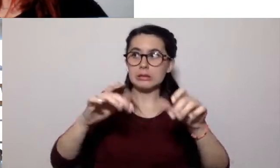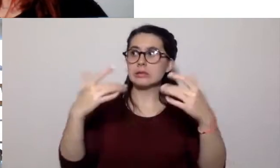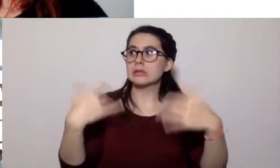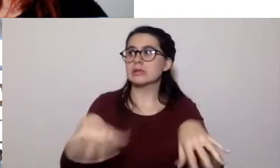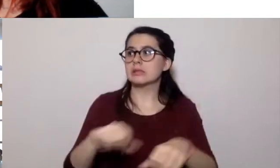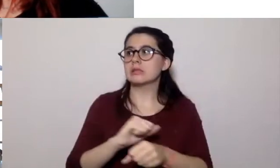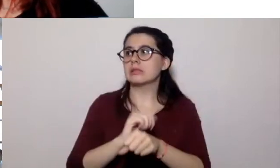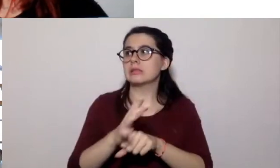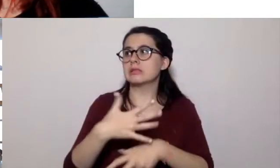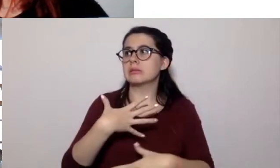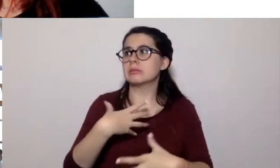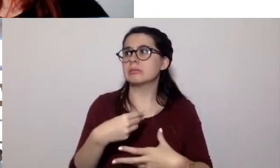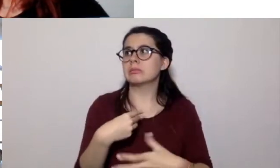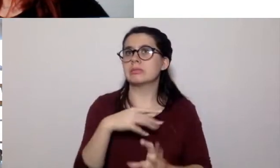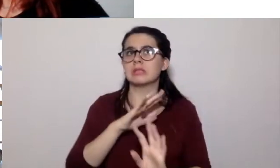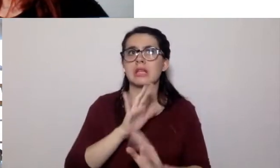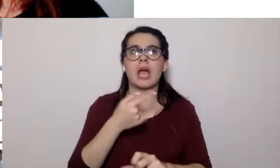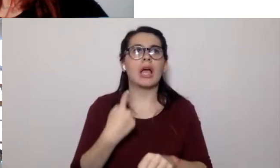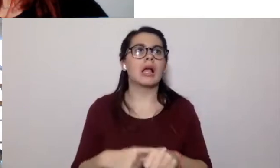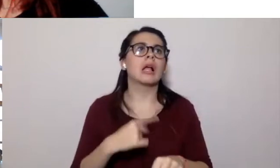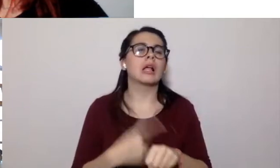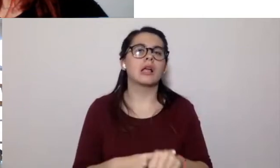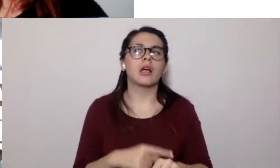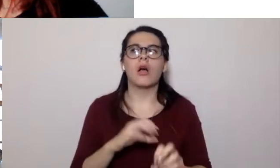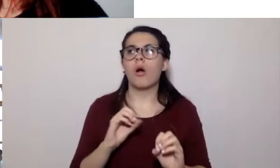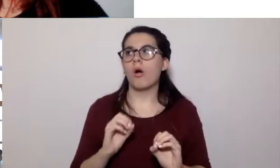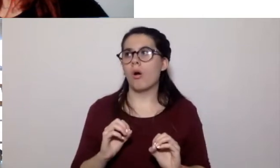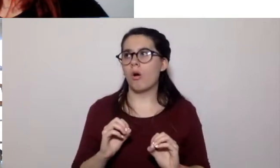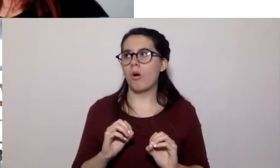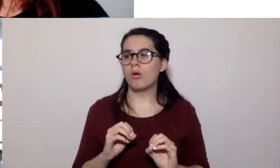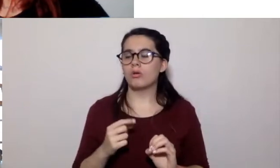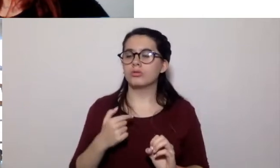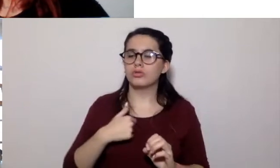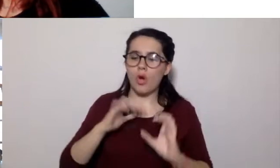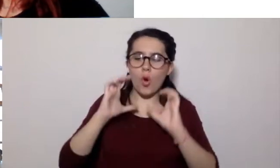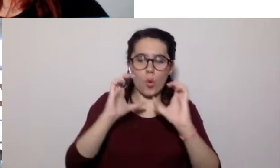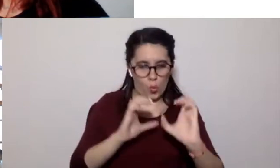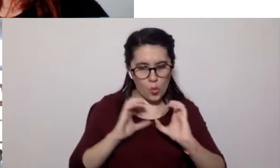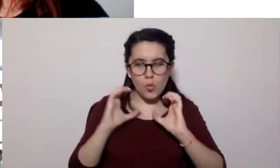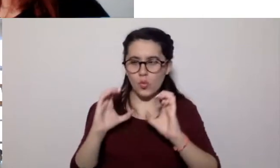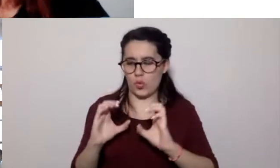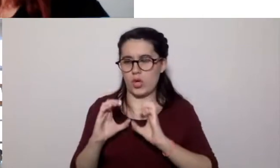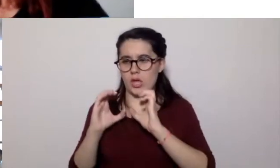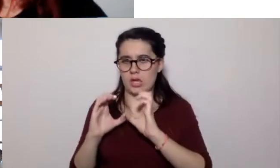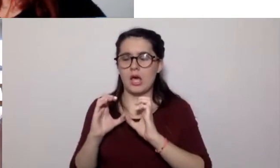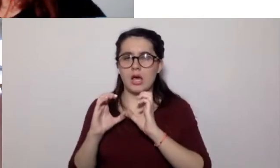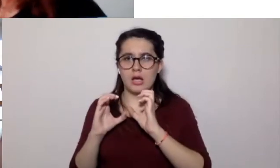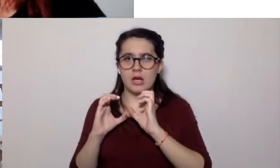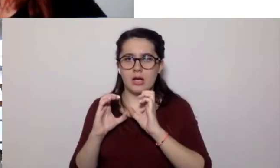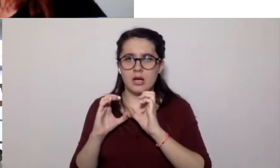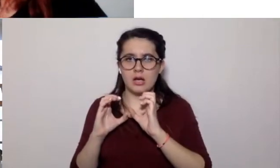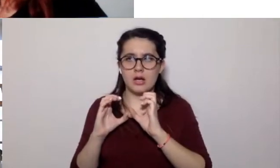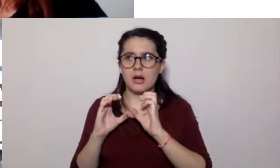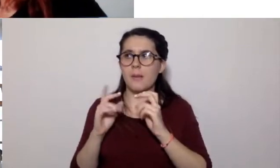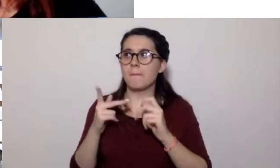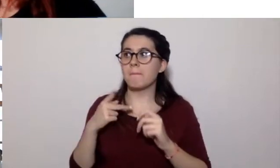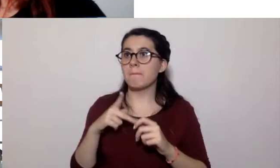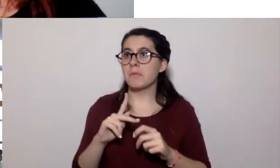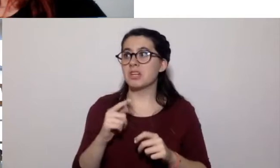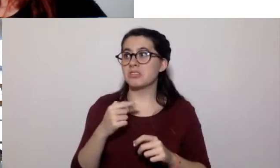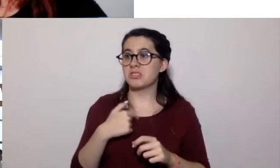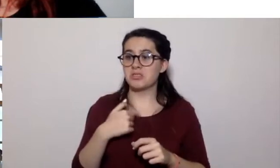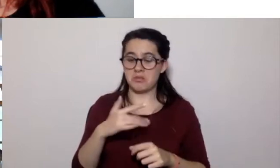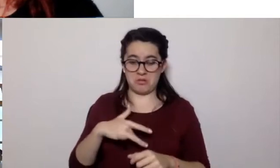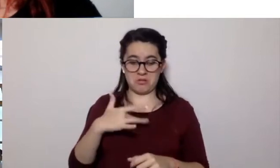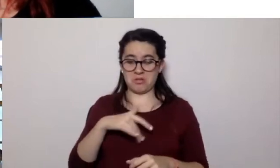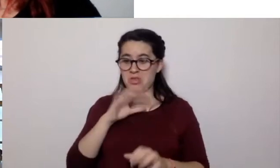las pautas, pero soy asintomático y voy a contagiar. Voy a contagiar a todo mundo?